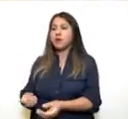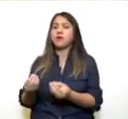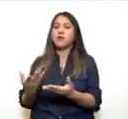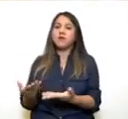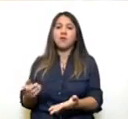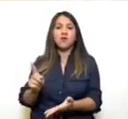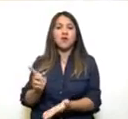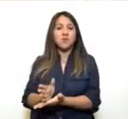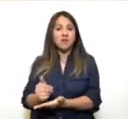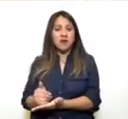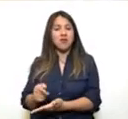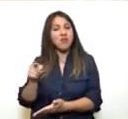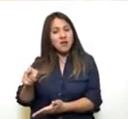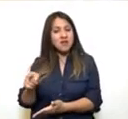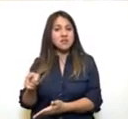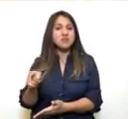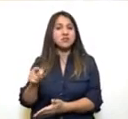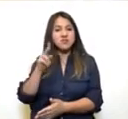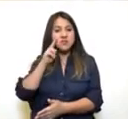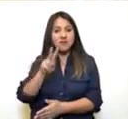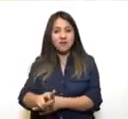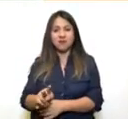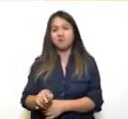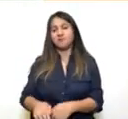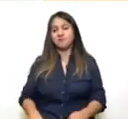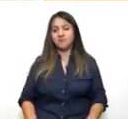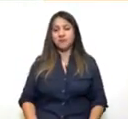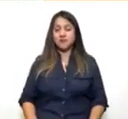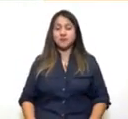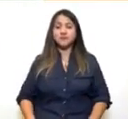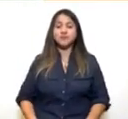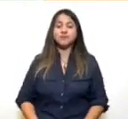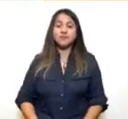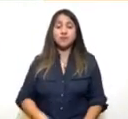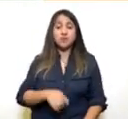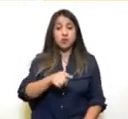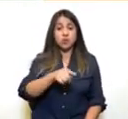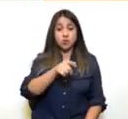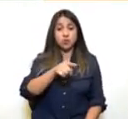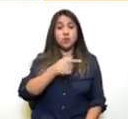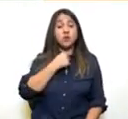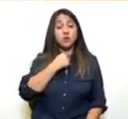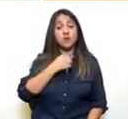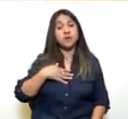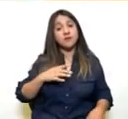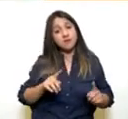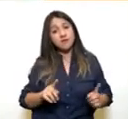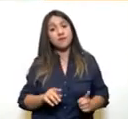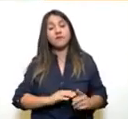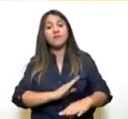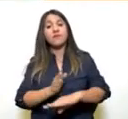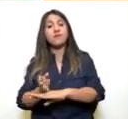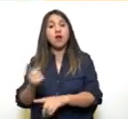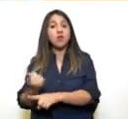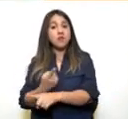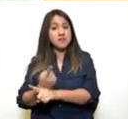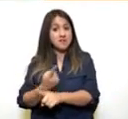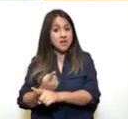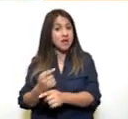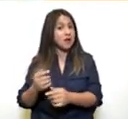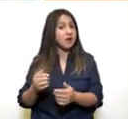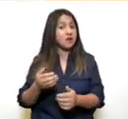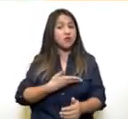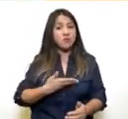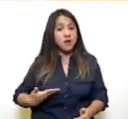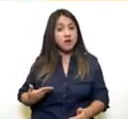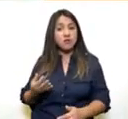preparó usted eso hay que darlo en evidentes de es de las personas que está dispuesta a ir a dialogar con el gobierno si le escuchan a ir a conversar